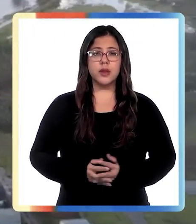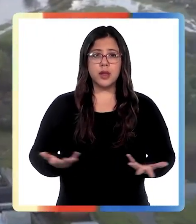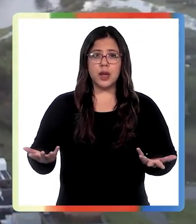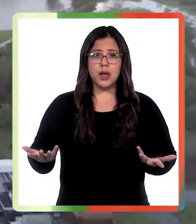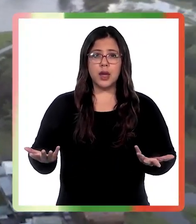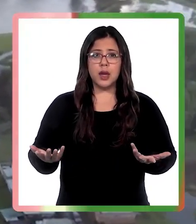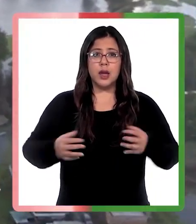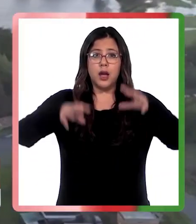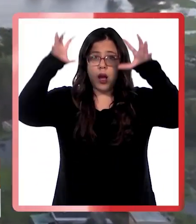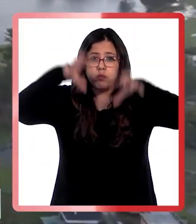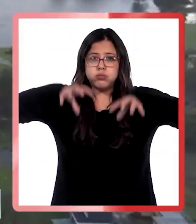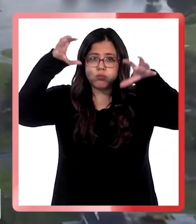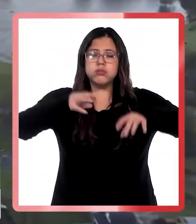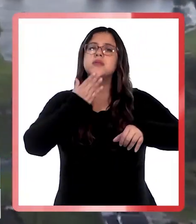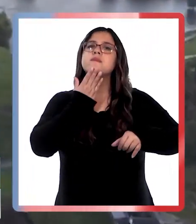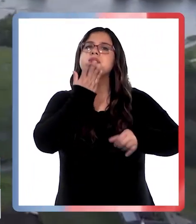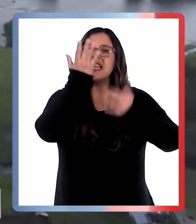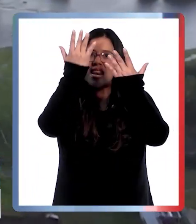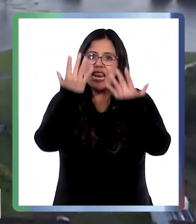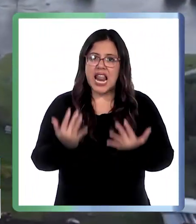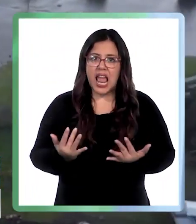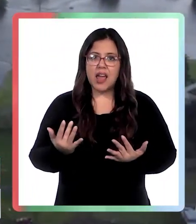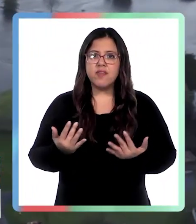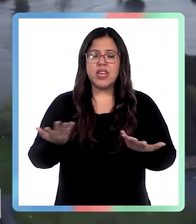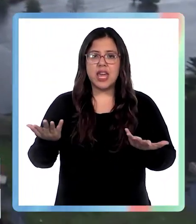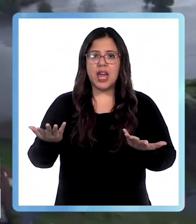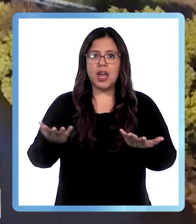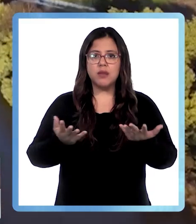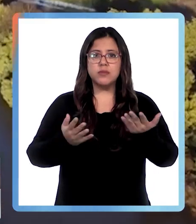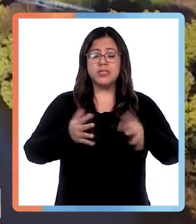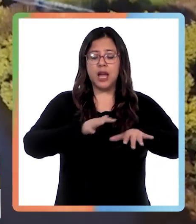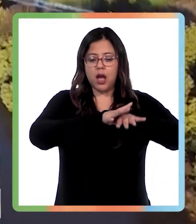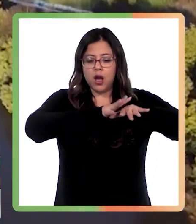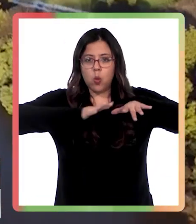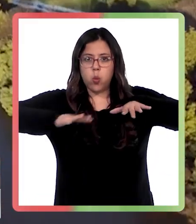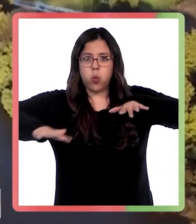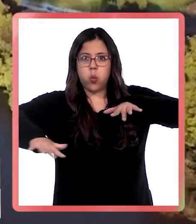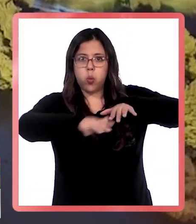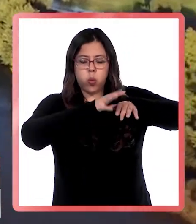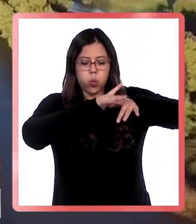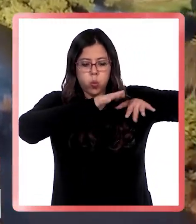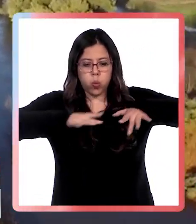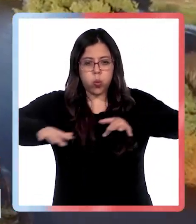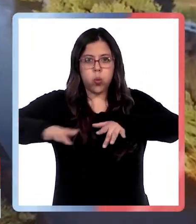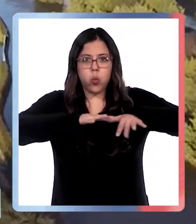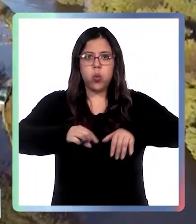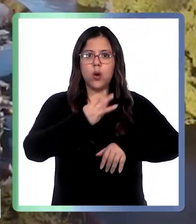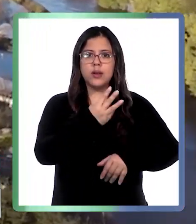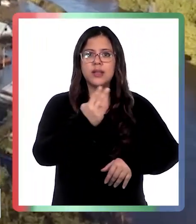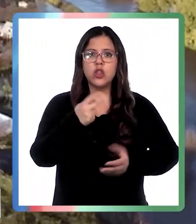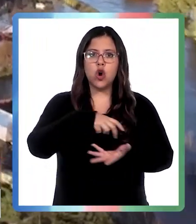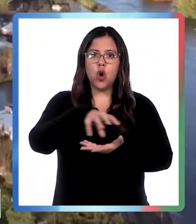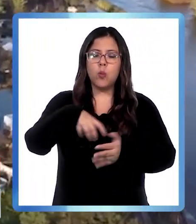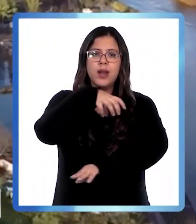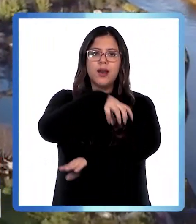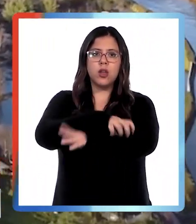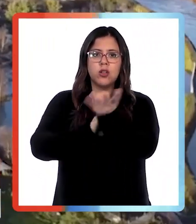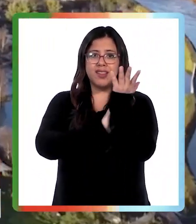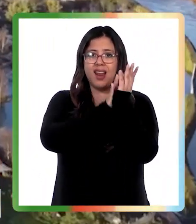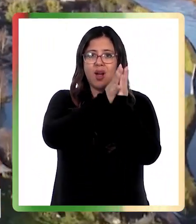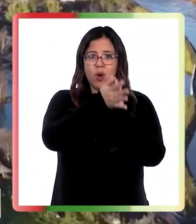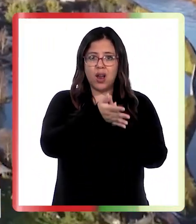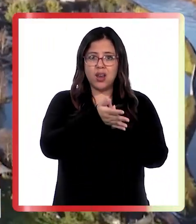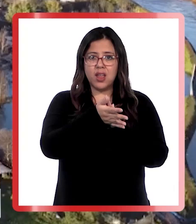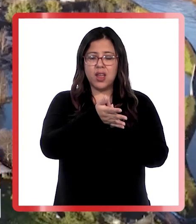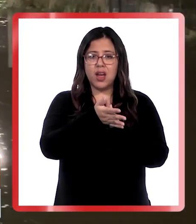las intensas precipitaciones de lluvia y nieve han provocado el aumento de los caudales de canales esteros y ríos en las 32 comunas